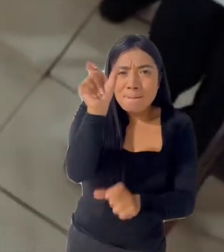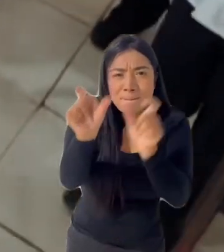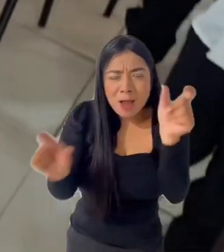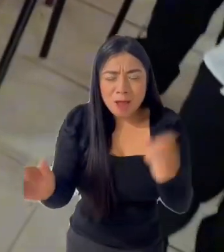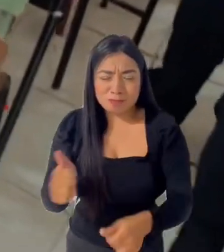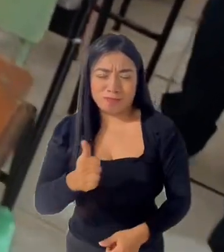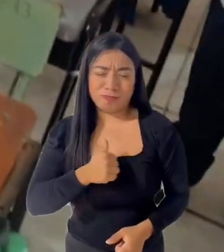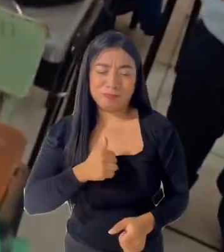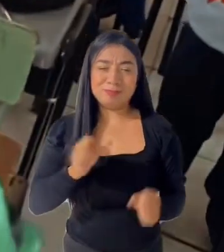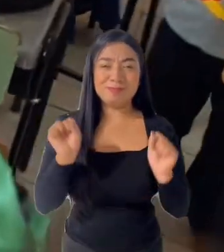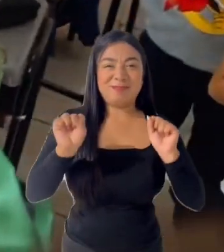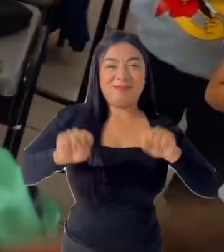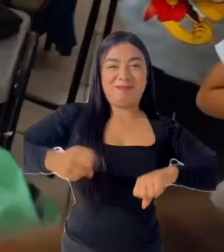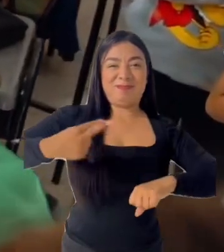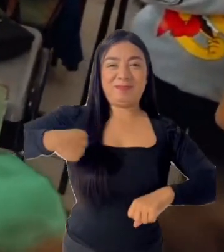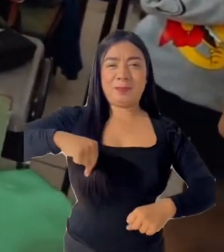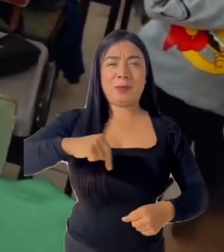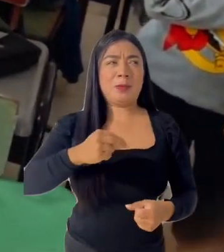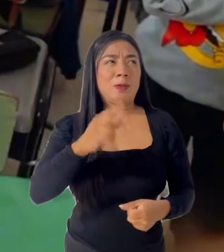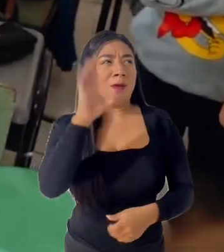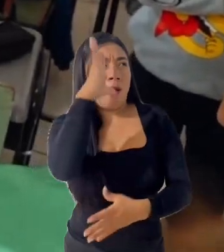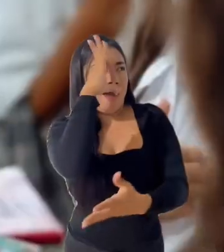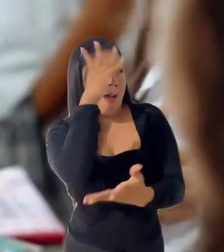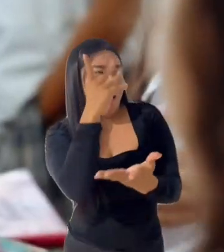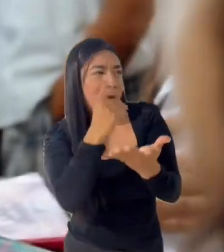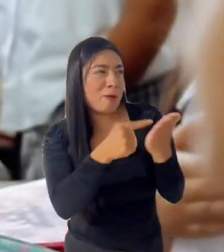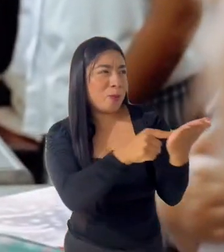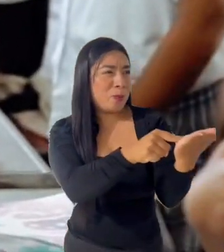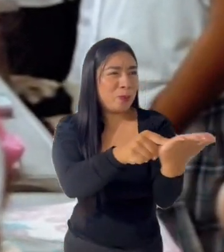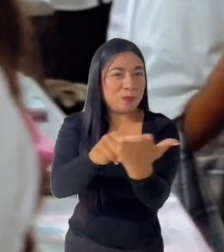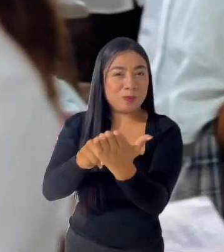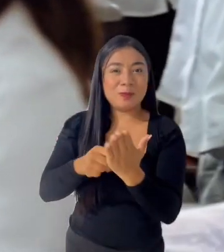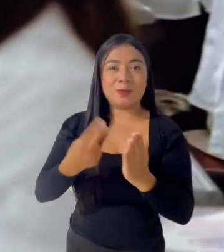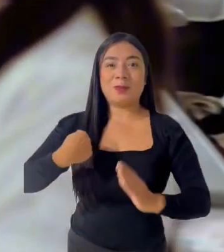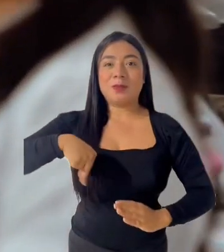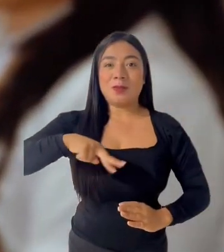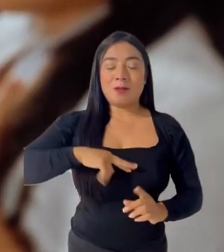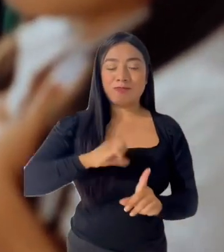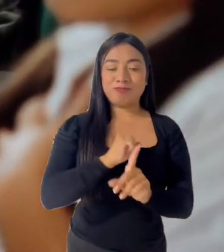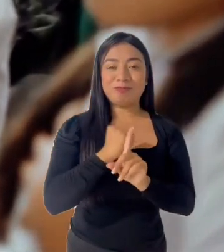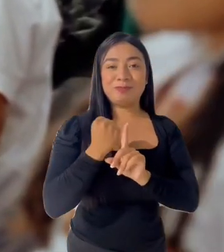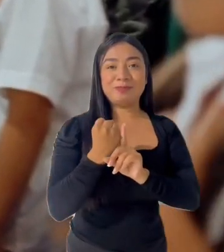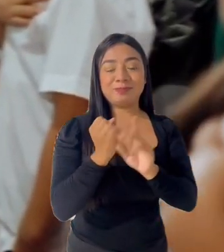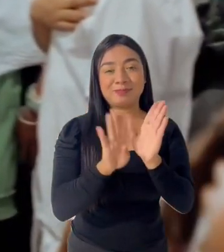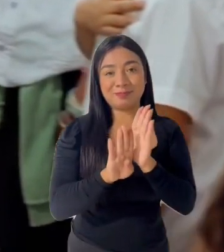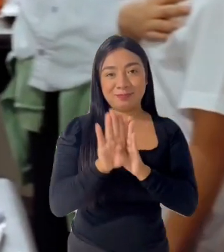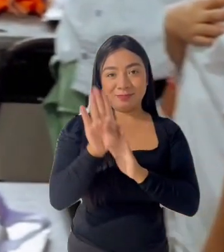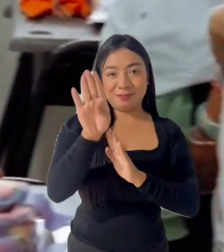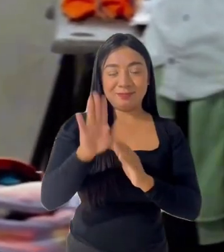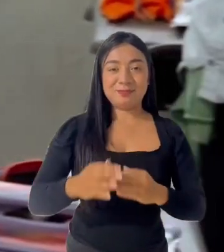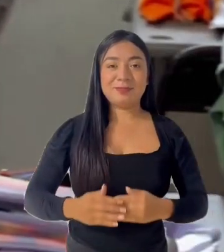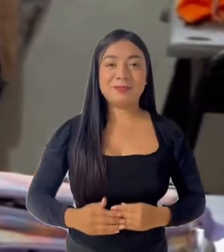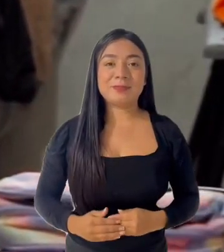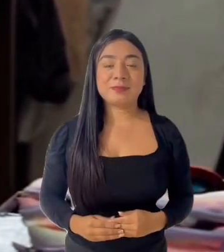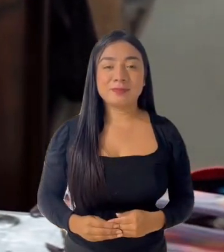Sobrevivencias de personas resilientes y que gracias a nuestra diversidad, hemos crecido como